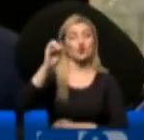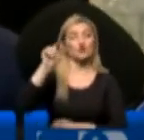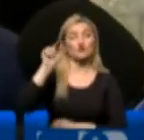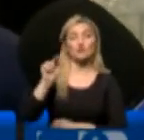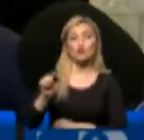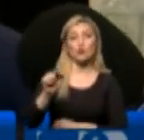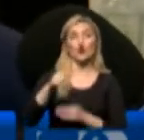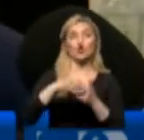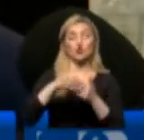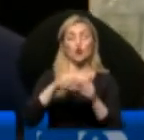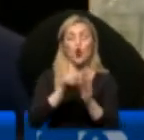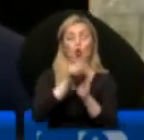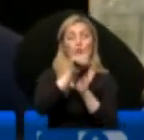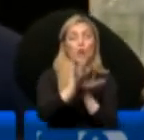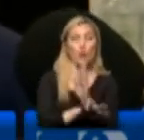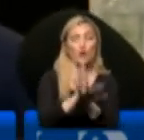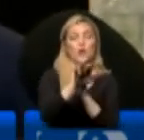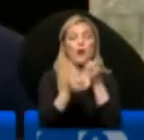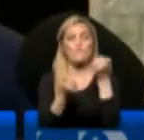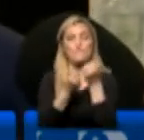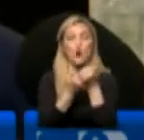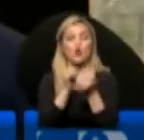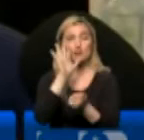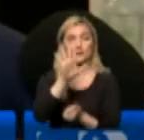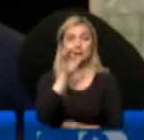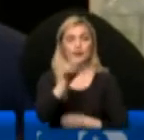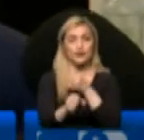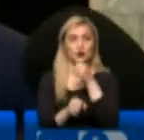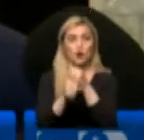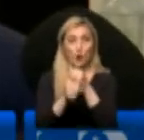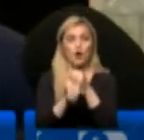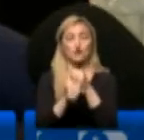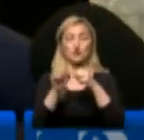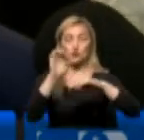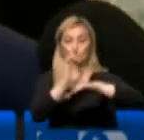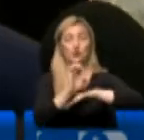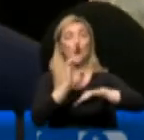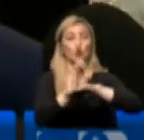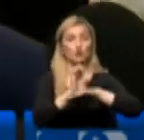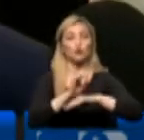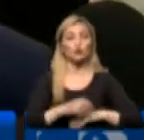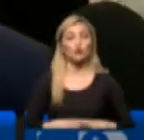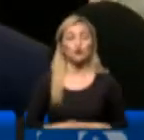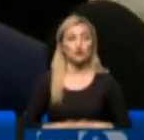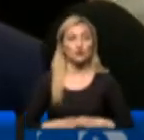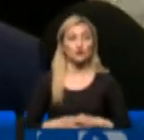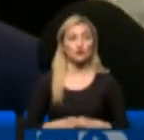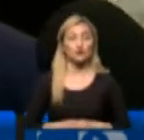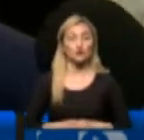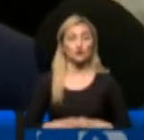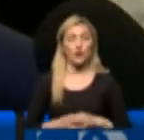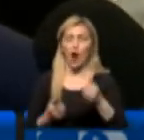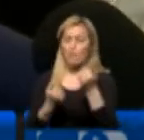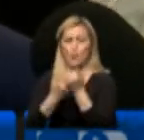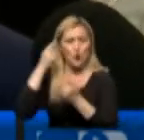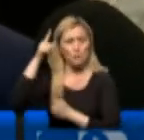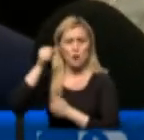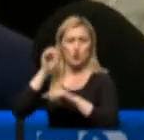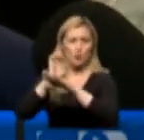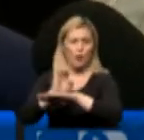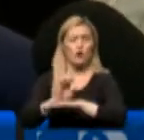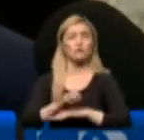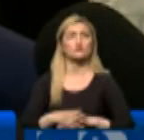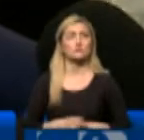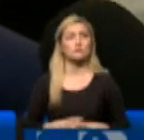$1,800,000 de apoyo en los últimos 5 años, en este caso para Ecuador, pero también estamos apoyando el gobierno de Ecuador